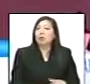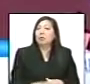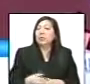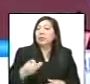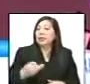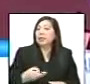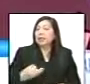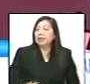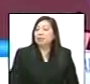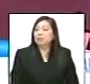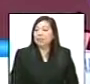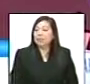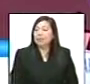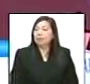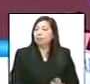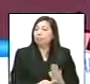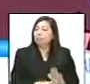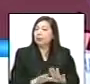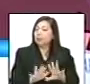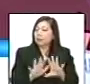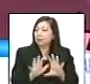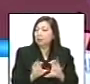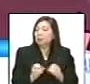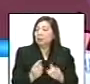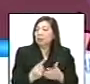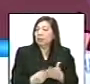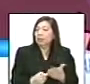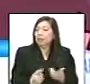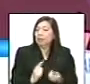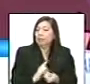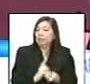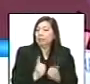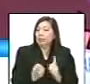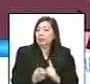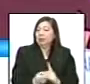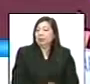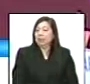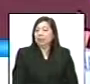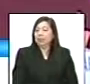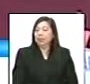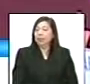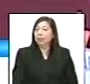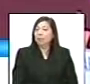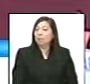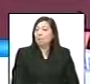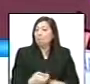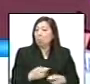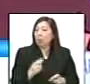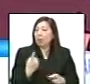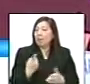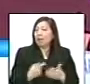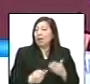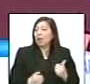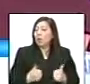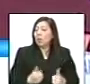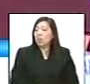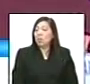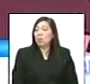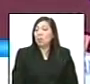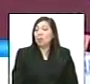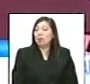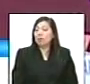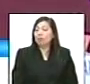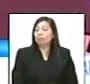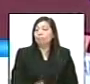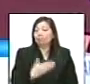Especial presentara una evaluación de por qué ha habido ese revés en el concurso público, para lo cual, Presidenta, sería